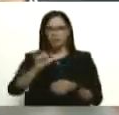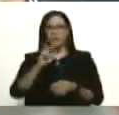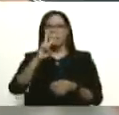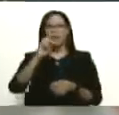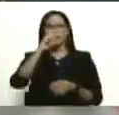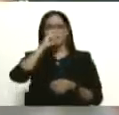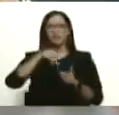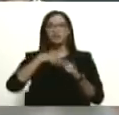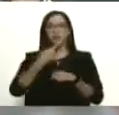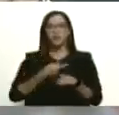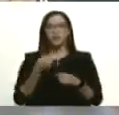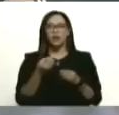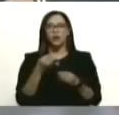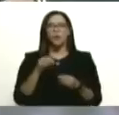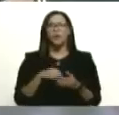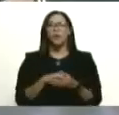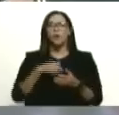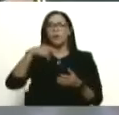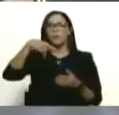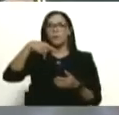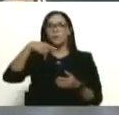analistas como Miguel Ángel Pérez Pirela,